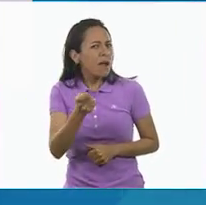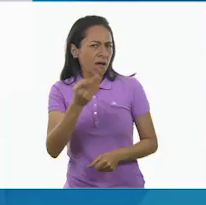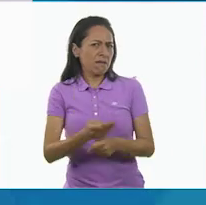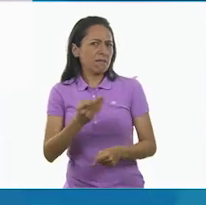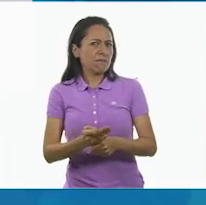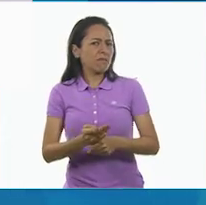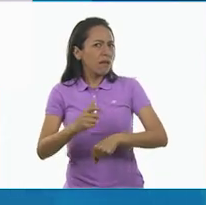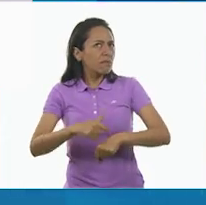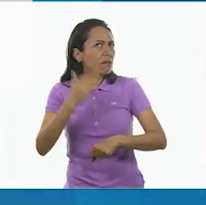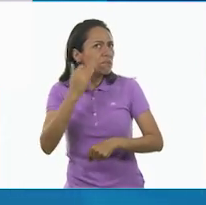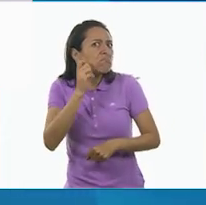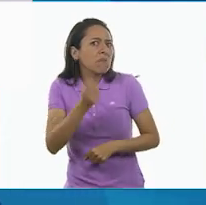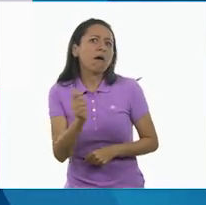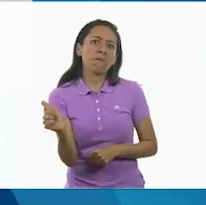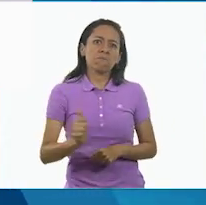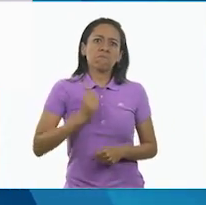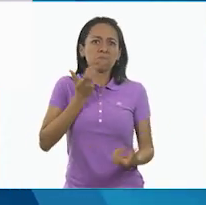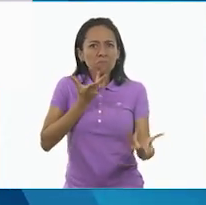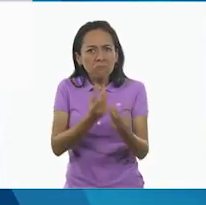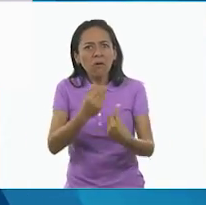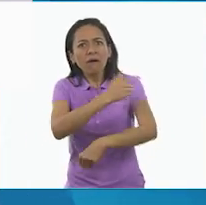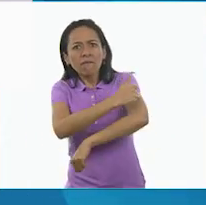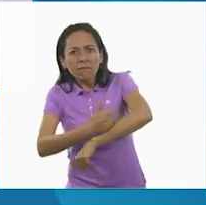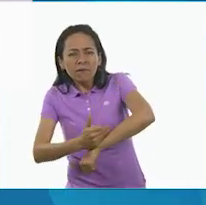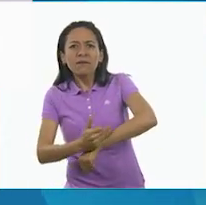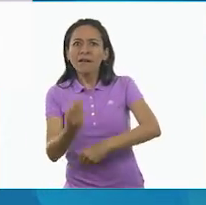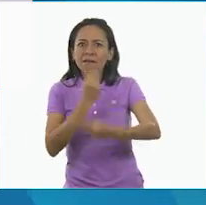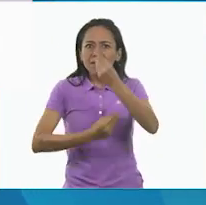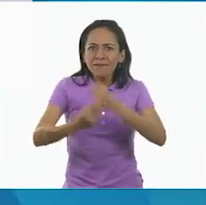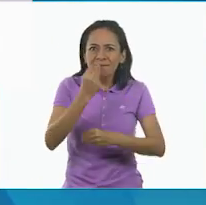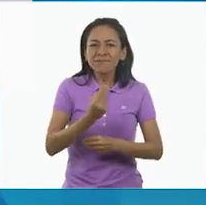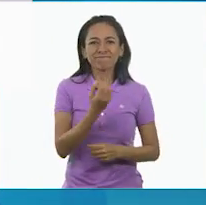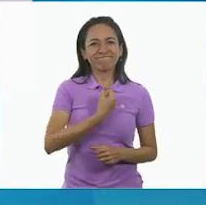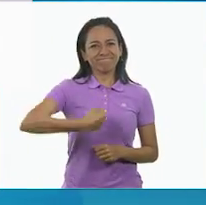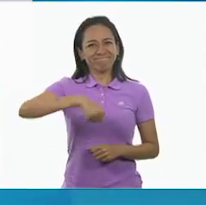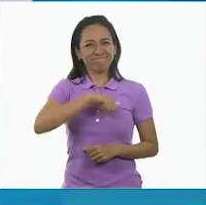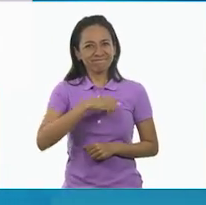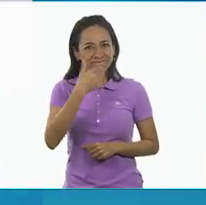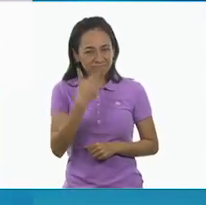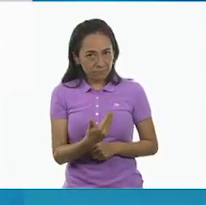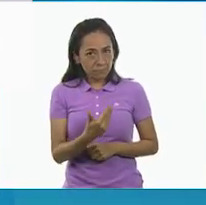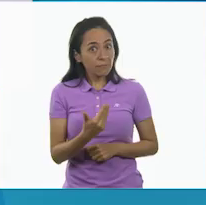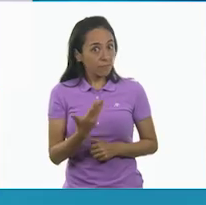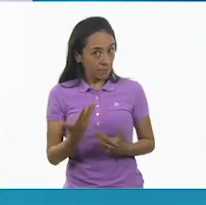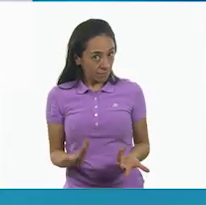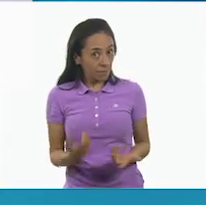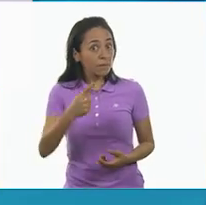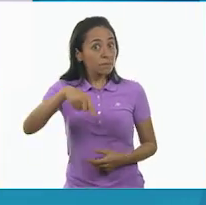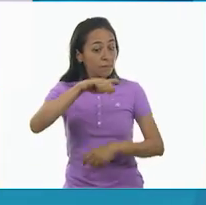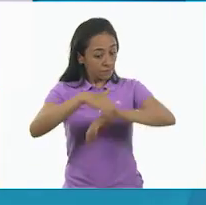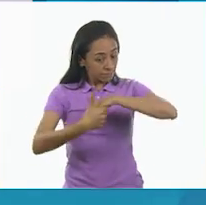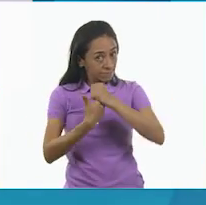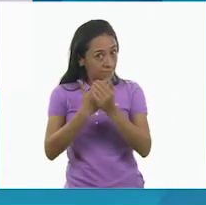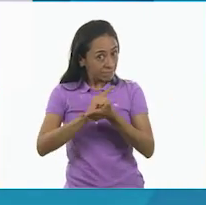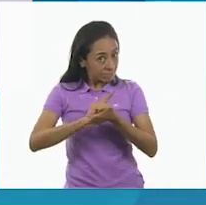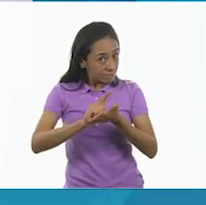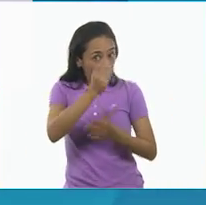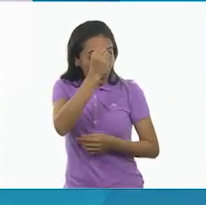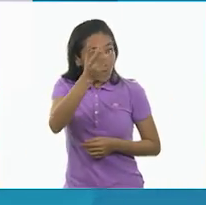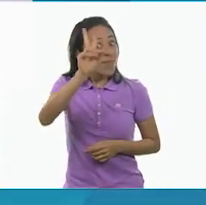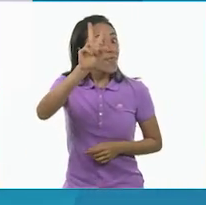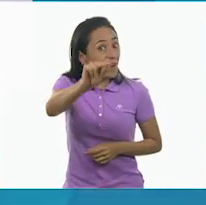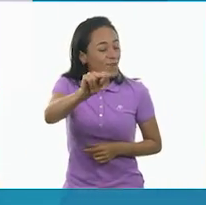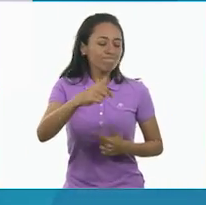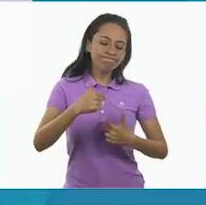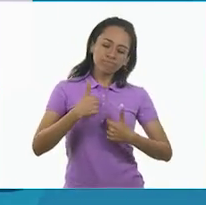familia y comer saludablemente. Así que no se olviden de lavarse las manos. Yo me